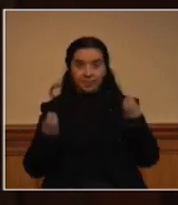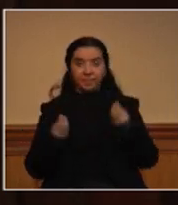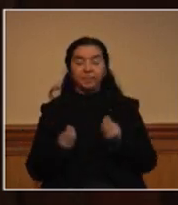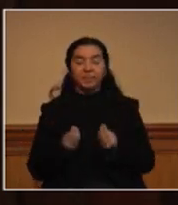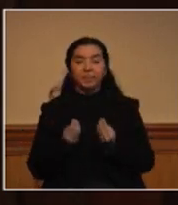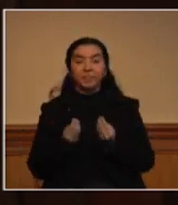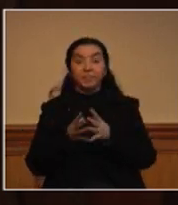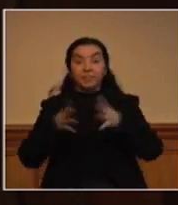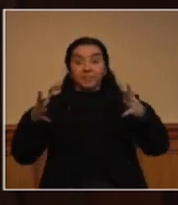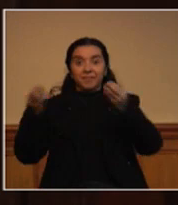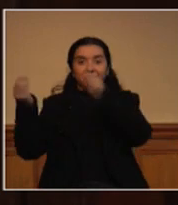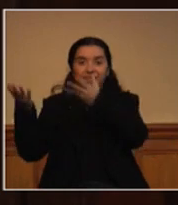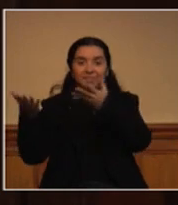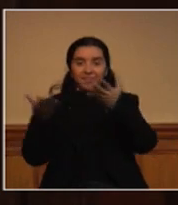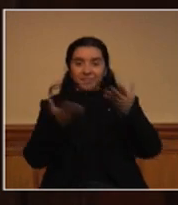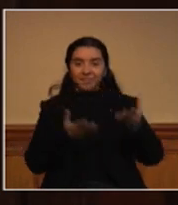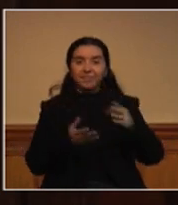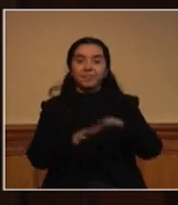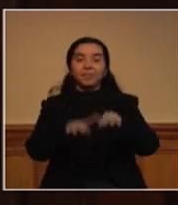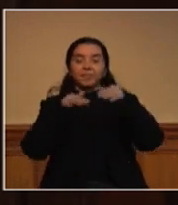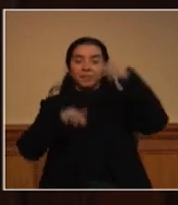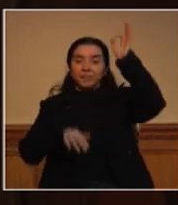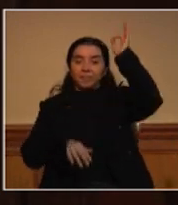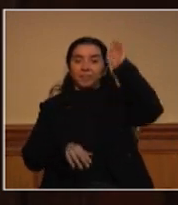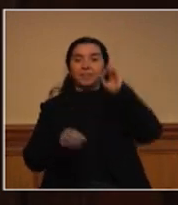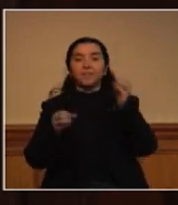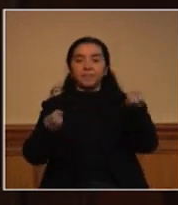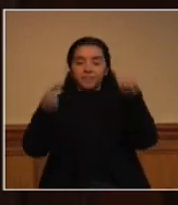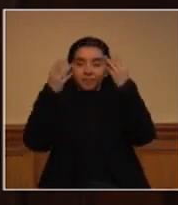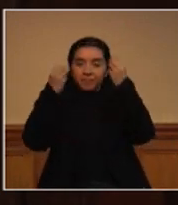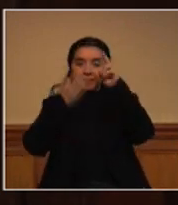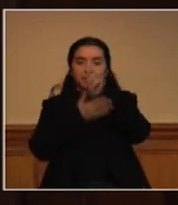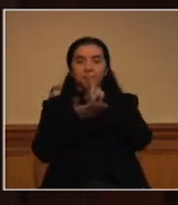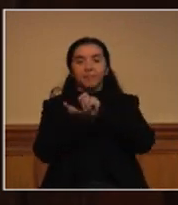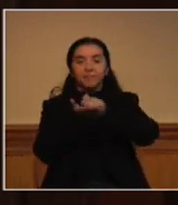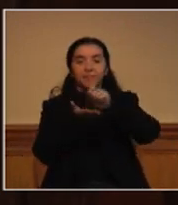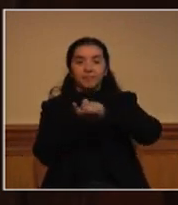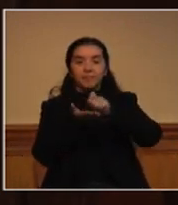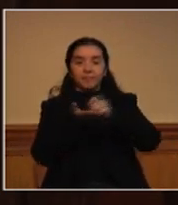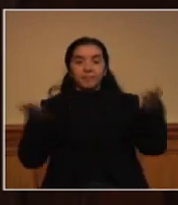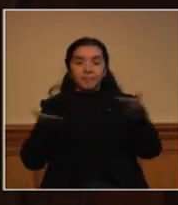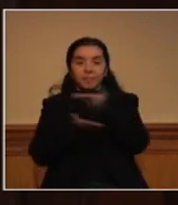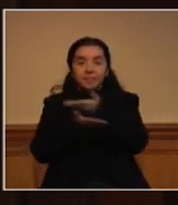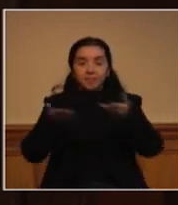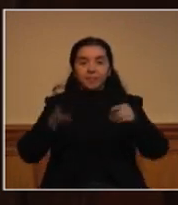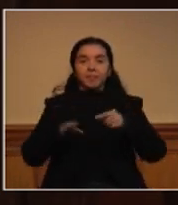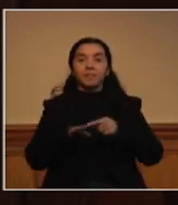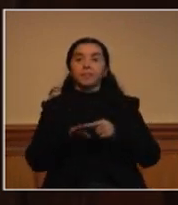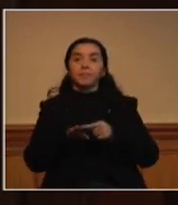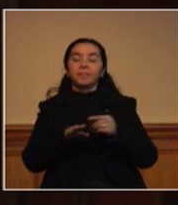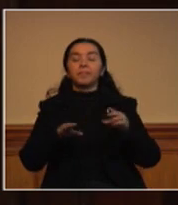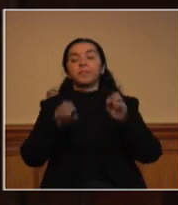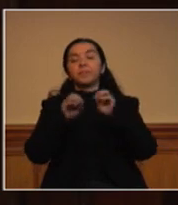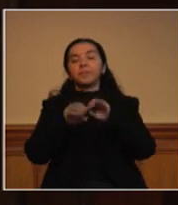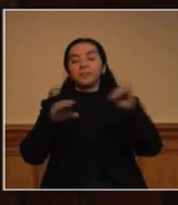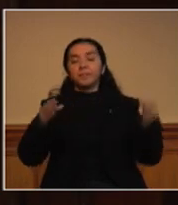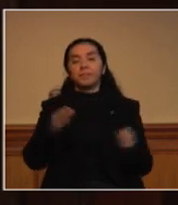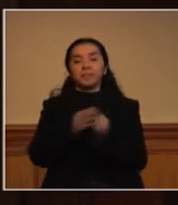muy gran bienvenida al seminario Aprendizaje de la Lectoescritura mediado por tecnologías en educación